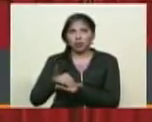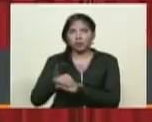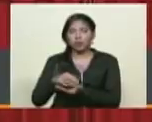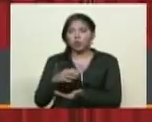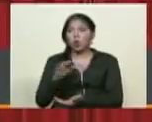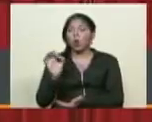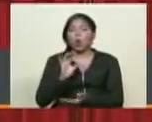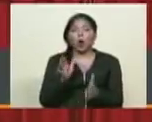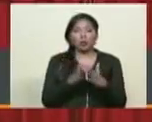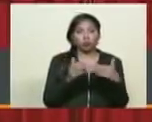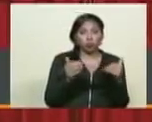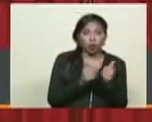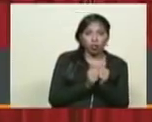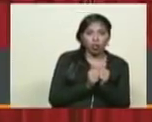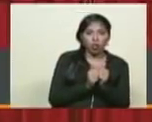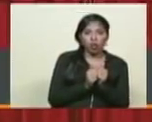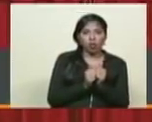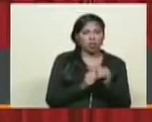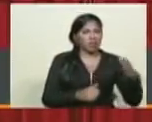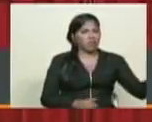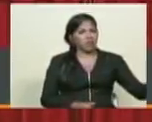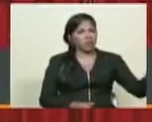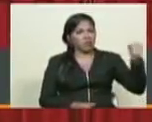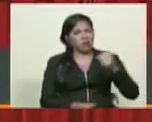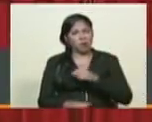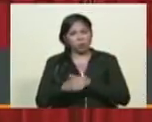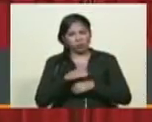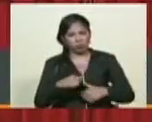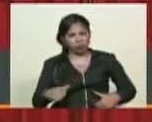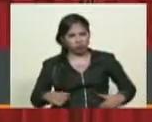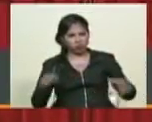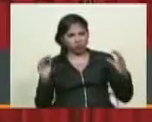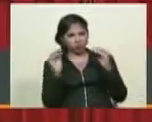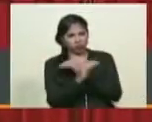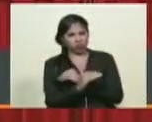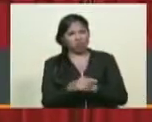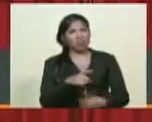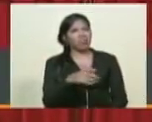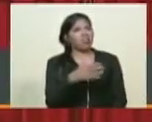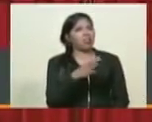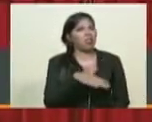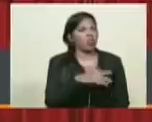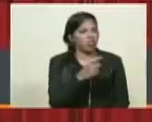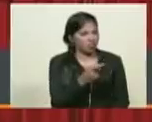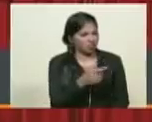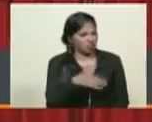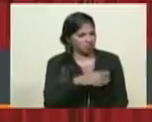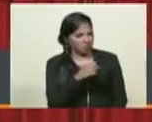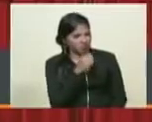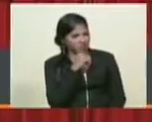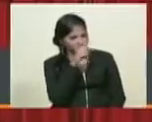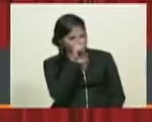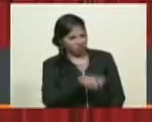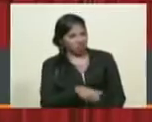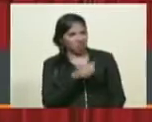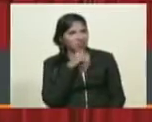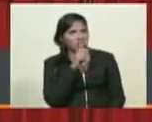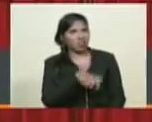Anzoátegui, y me lo traiga desde el estado portuguesa. Porque la gente va a preguntar, ¿y este de dónde salió? ¿O esta de dónde